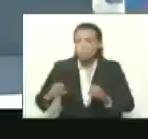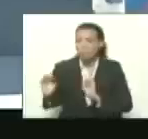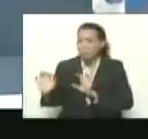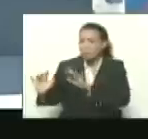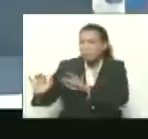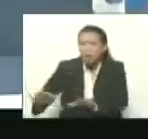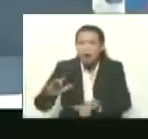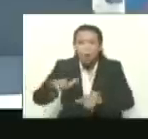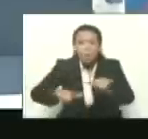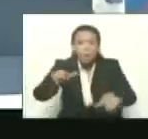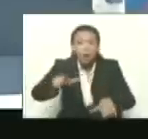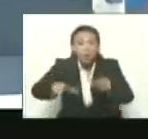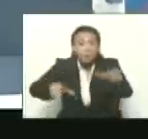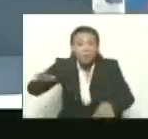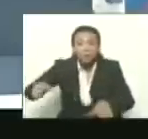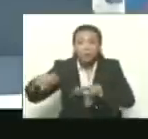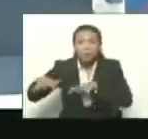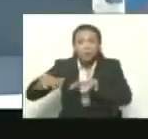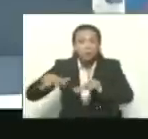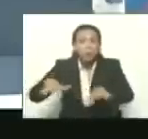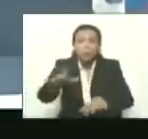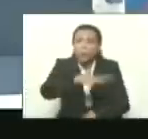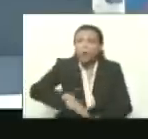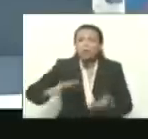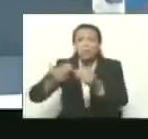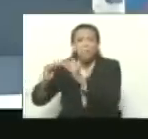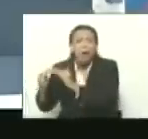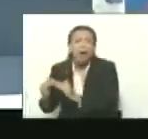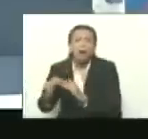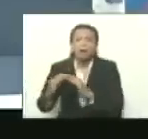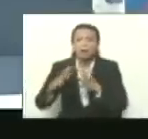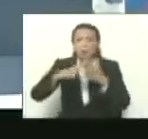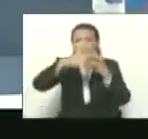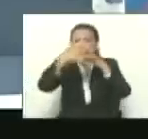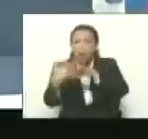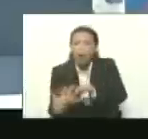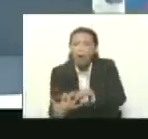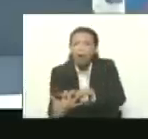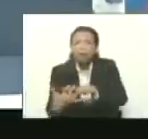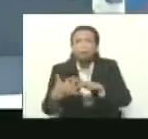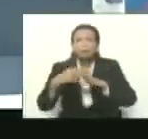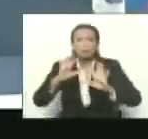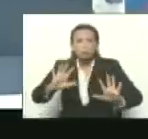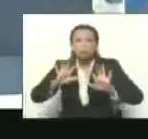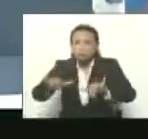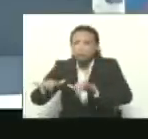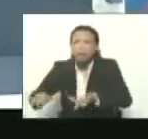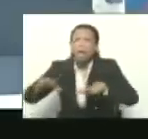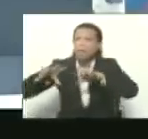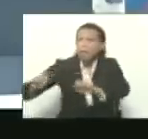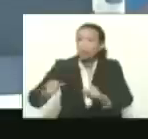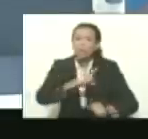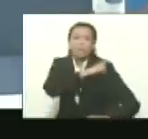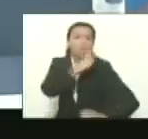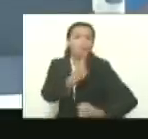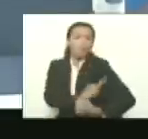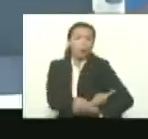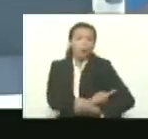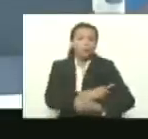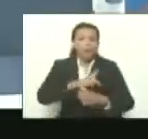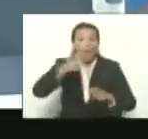allí, la gente marchando en su propio barrio, en su propia comunidad. Allí empoderándose, ¿eh? El